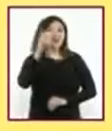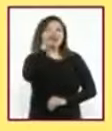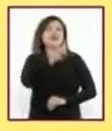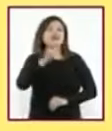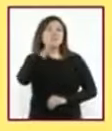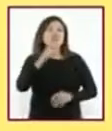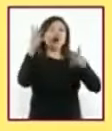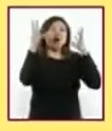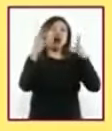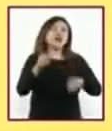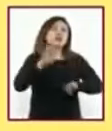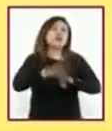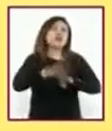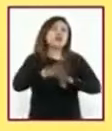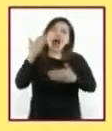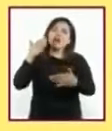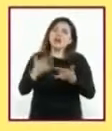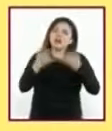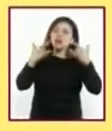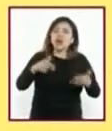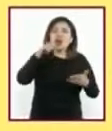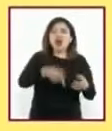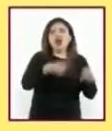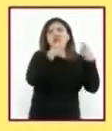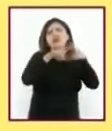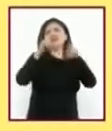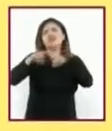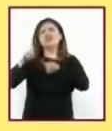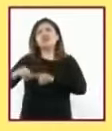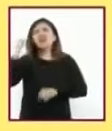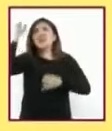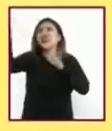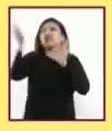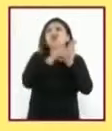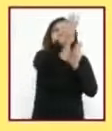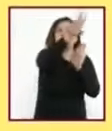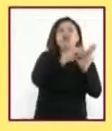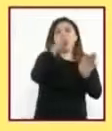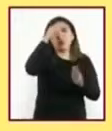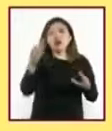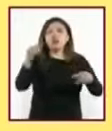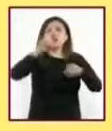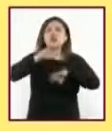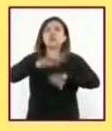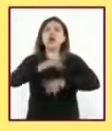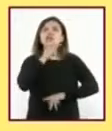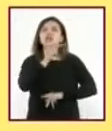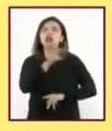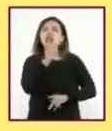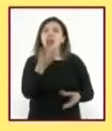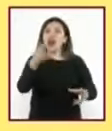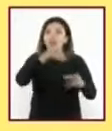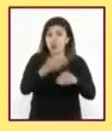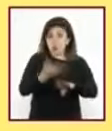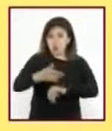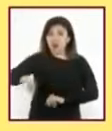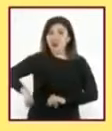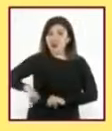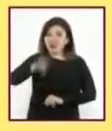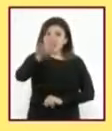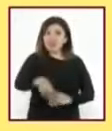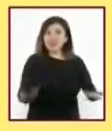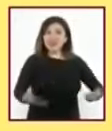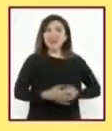con una amplia historia, que ha tenido diversas influencias para conformar su vocabulario. Suena interesante, ¿no es